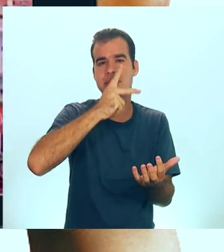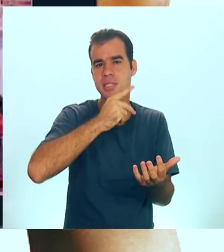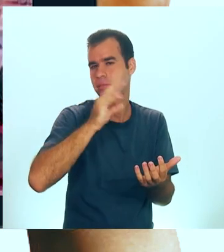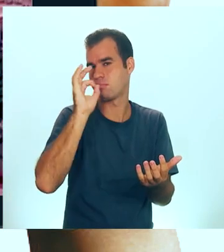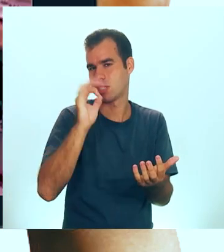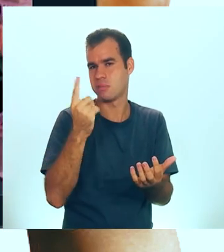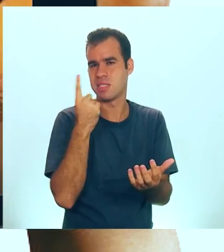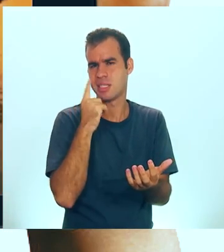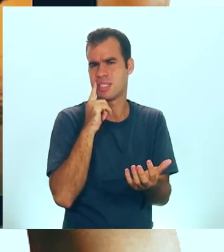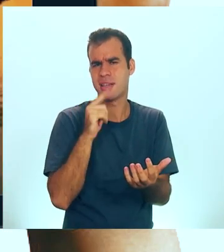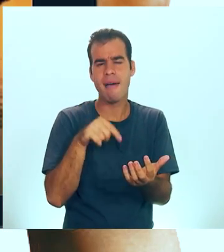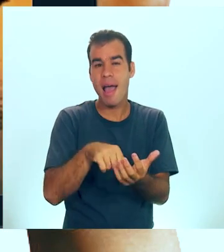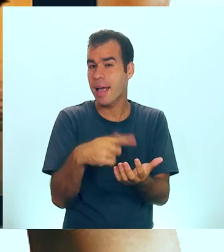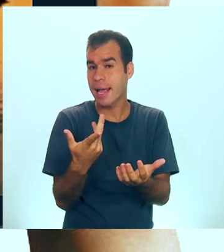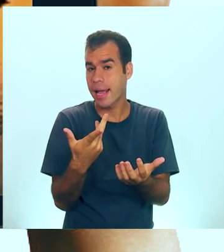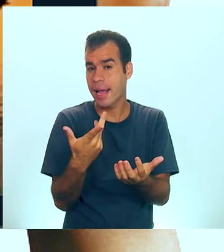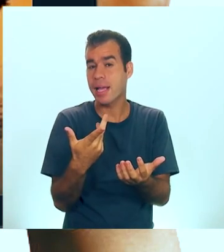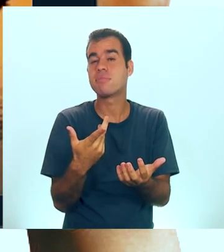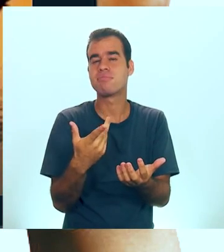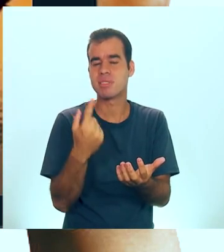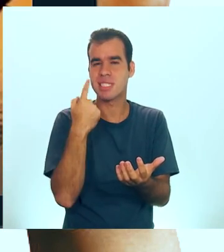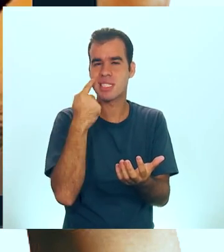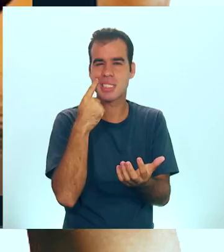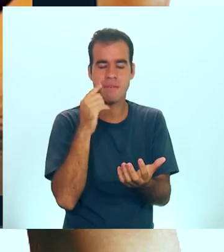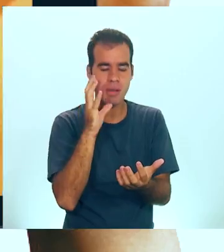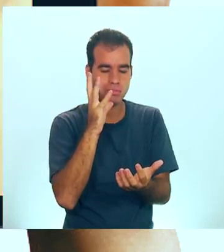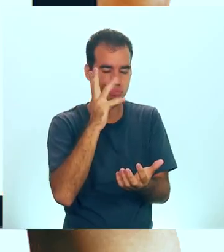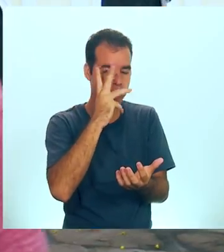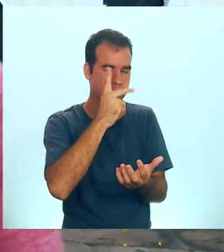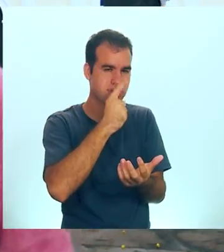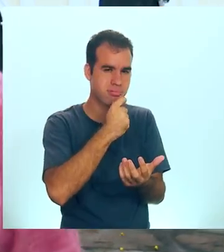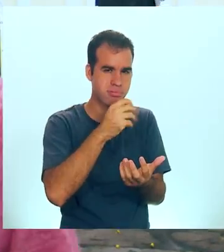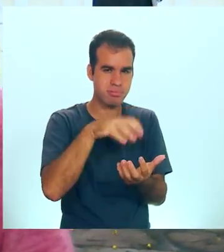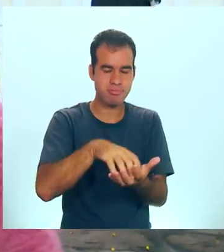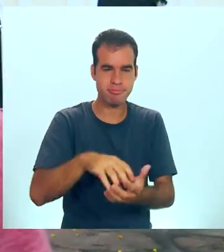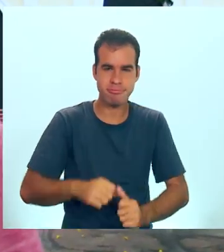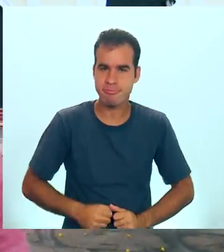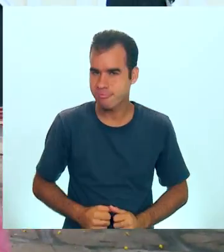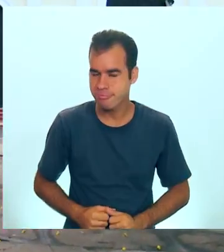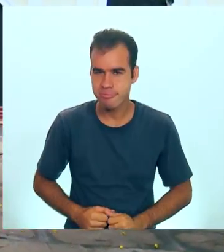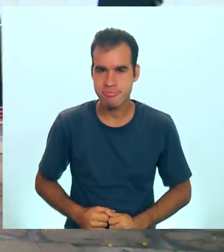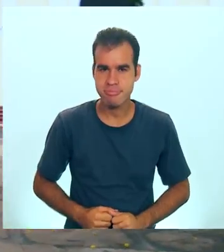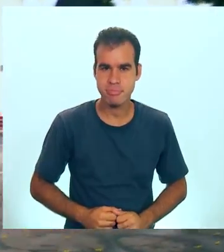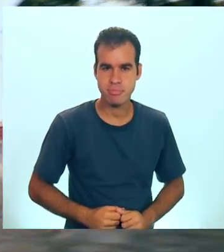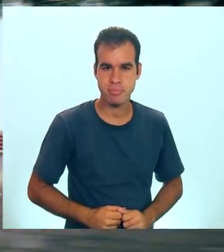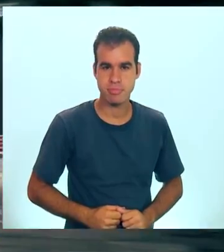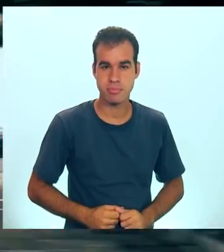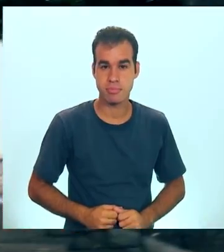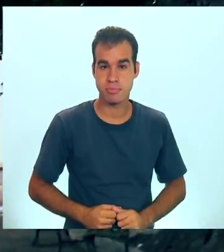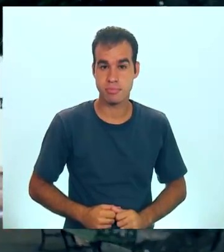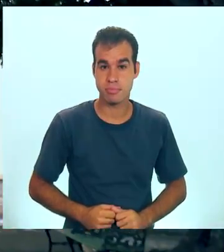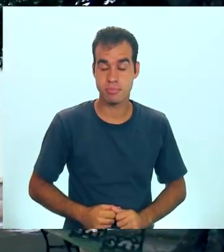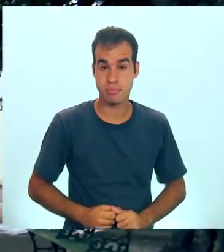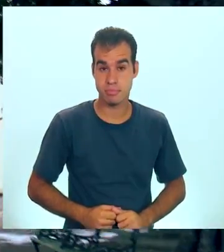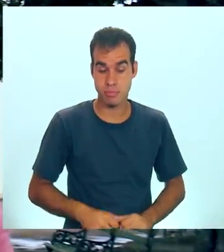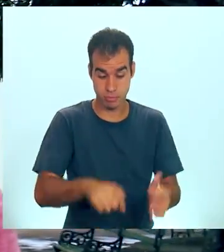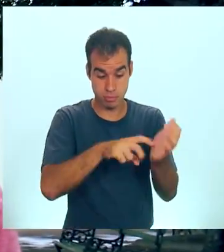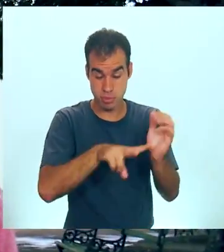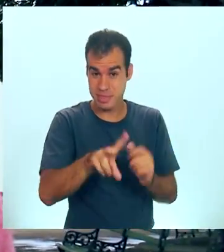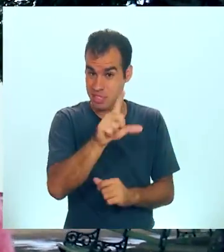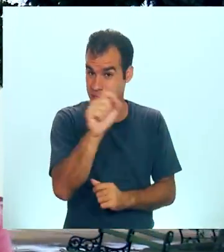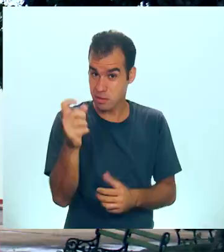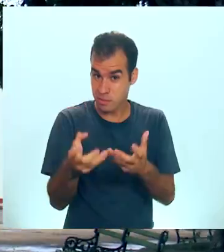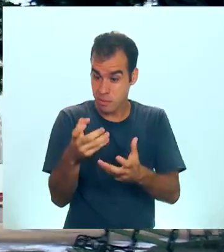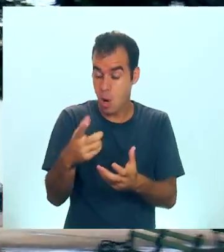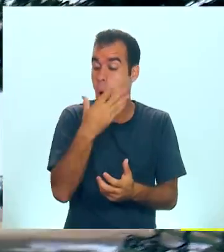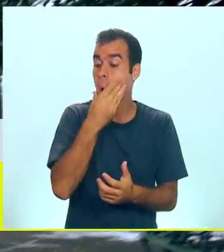el calificativo de la perla del sur de Cuba. Los jóvenes cienfuegueros obran con pasión y sentido del